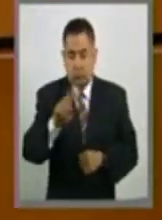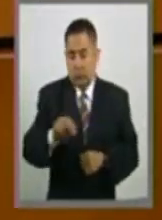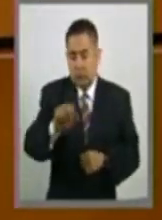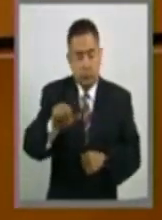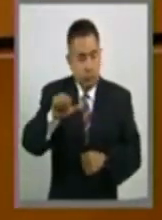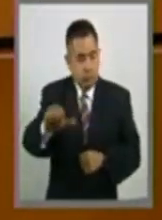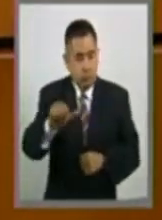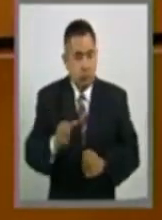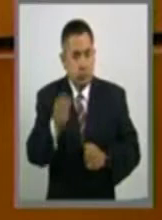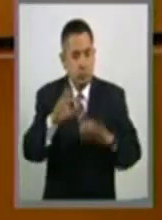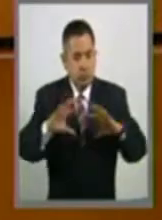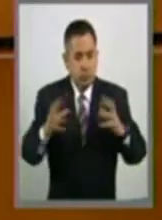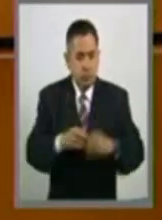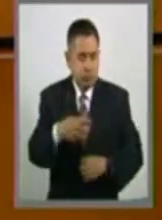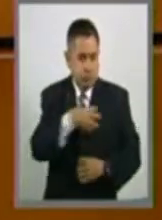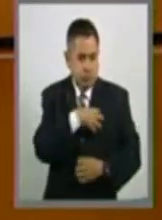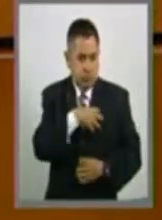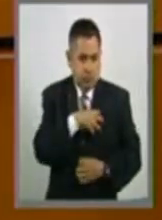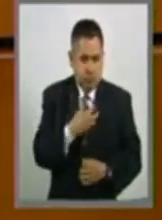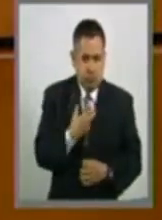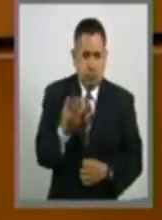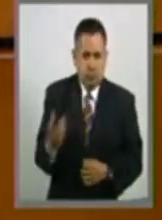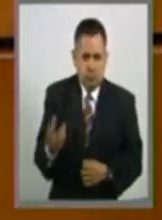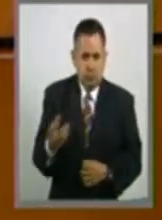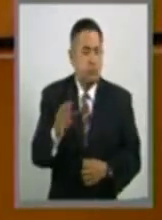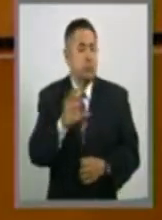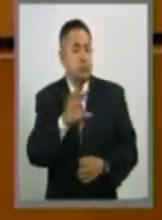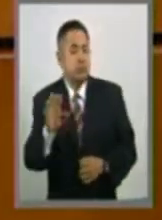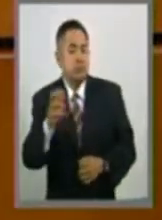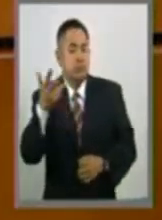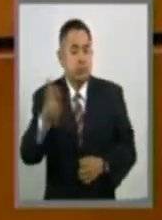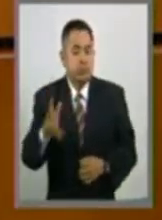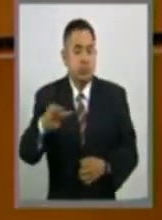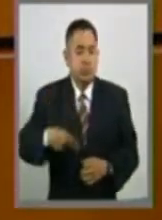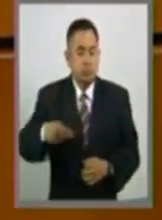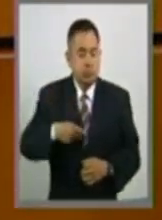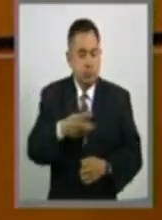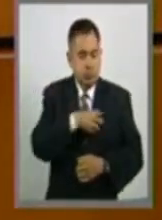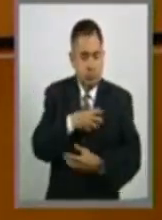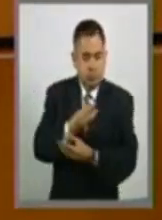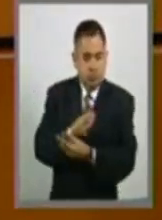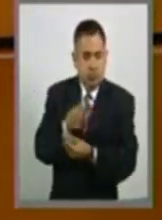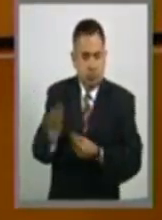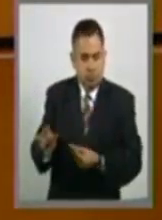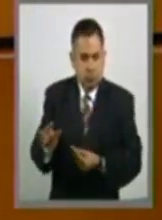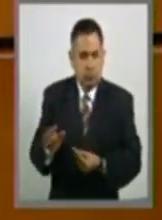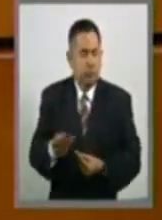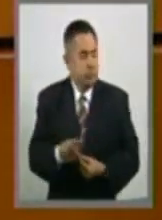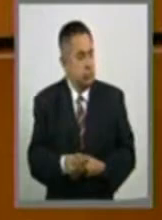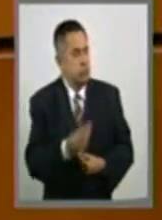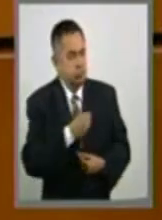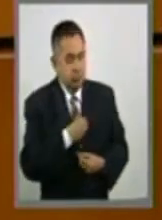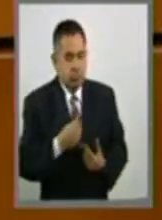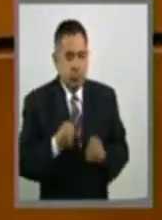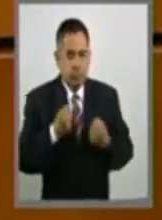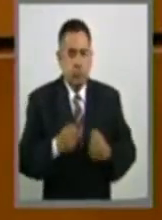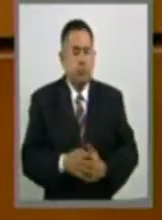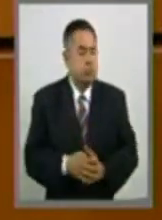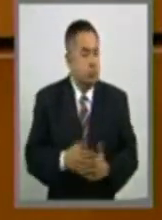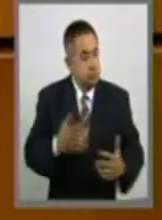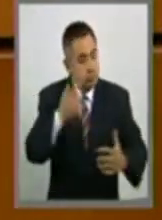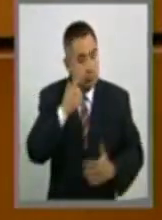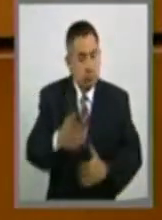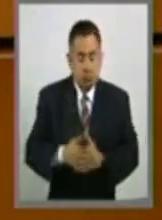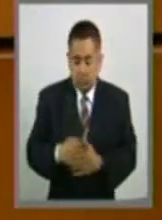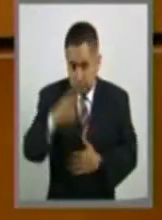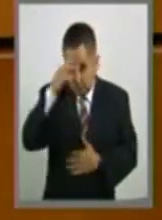2016 se han realizado 510 trasplantes. Como se puede observar, no obstante que